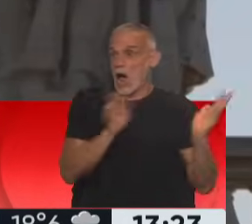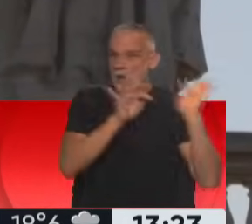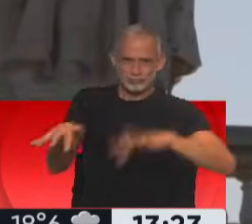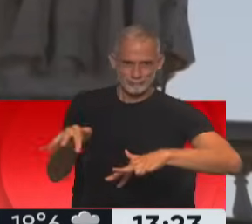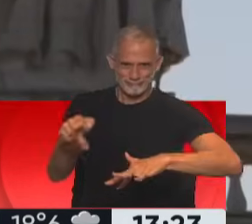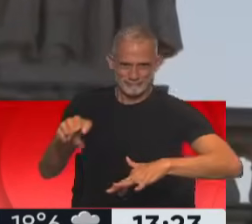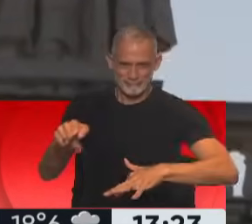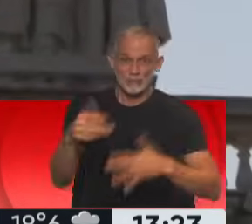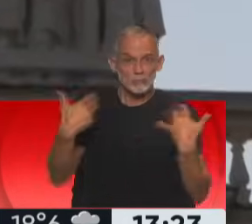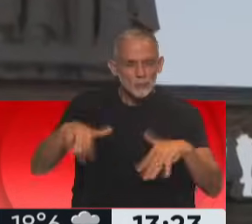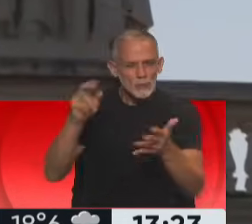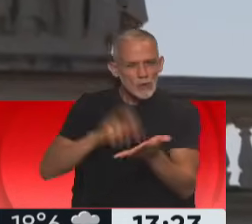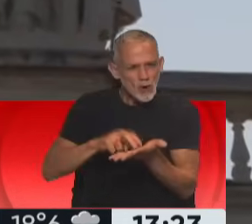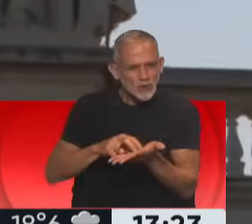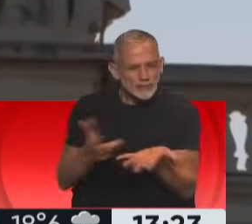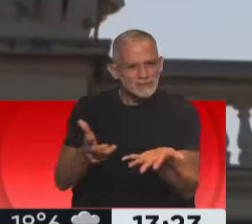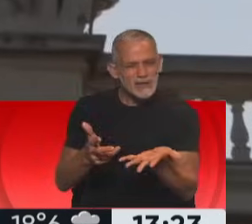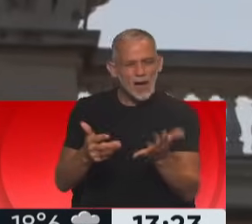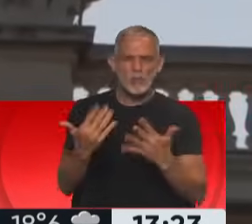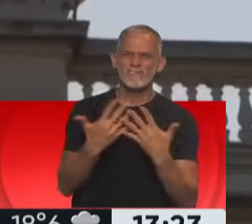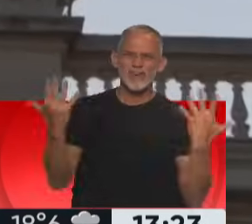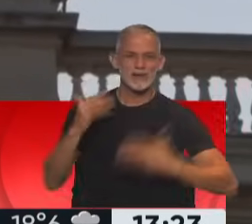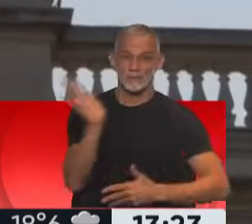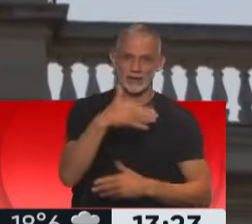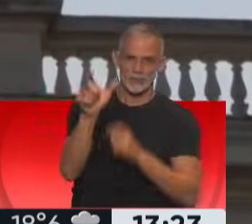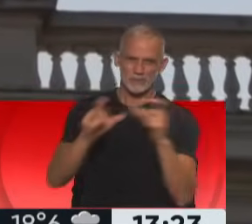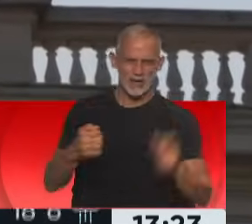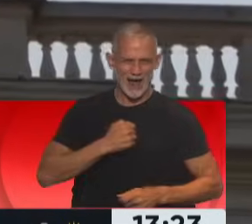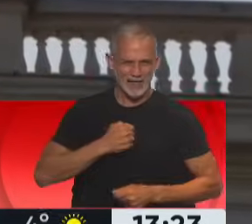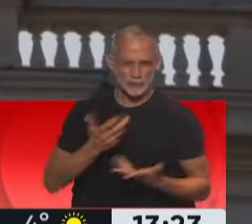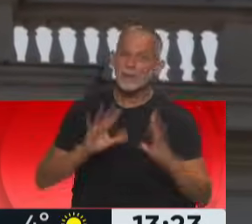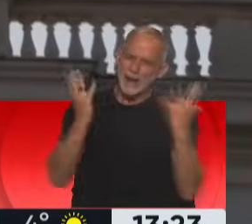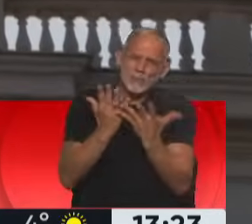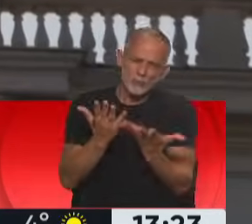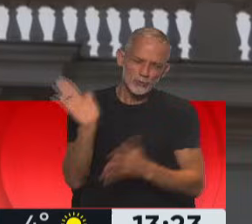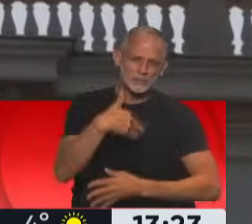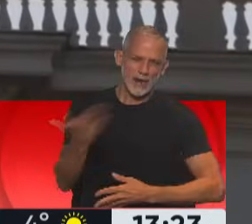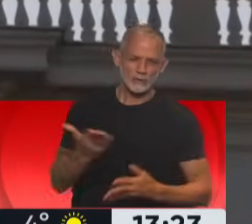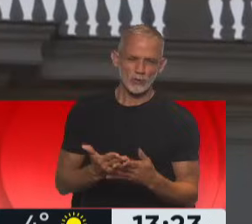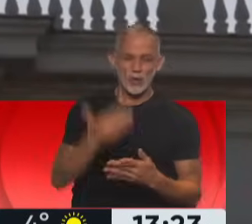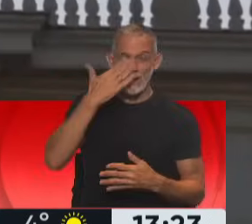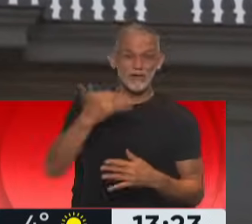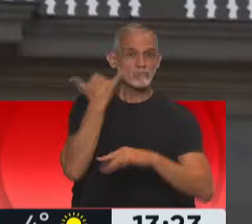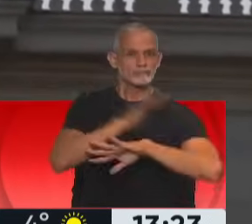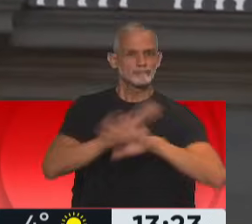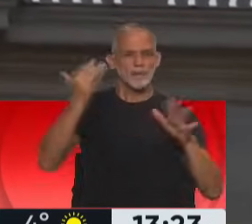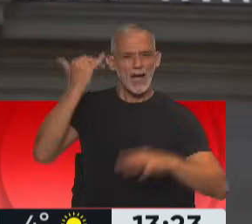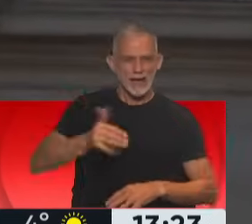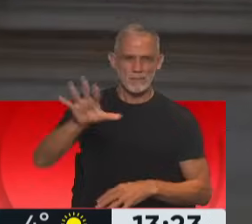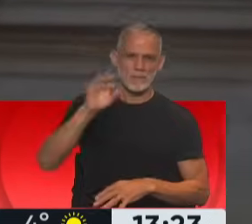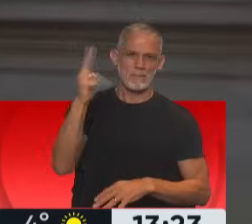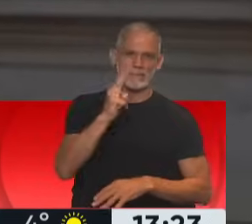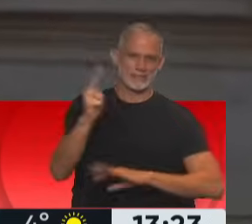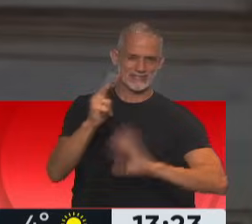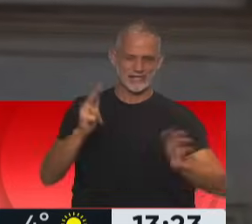claro, es una noticia más que feliz para toda la comunidad católica y para el mundo entero, que finalmente ya hay un